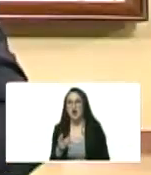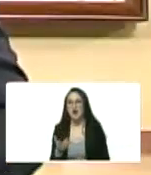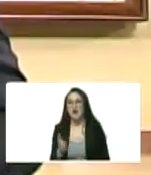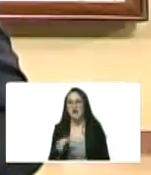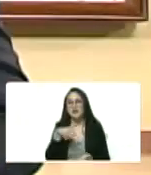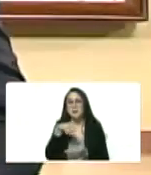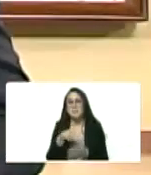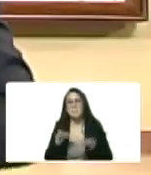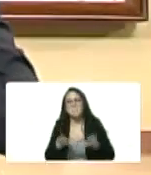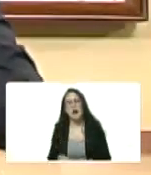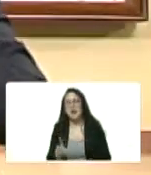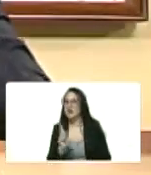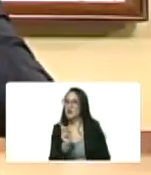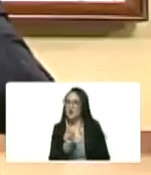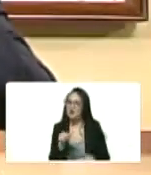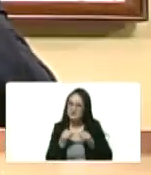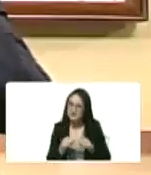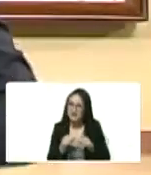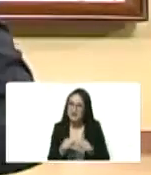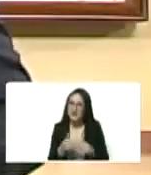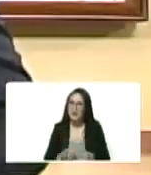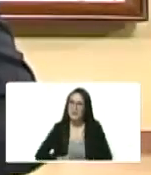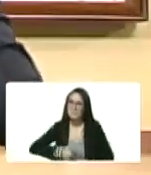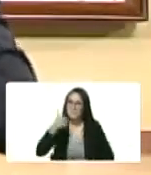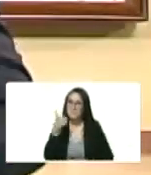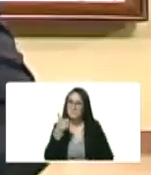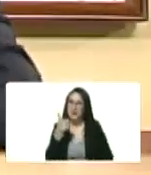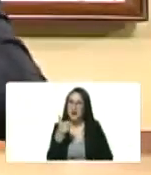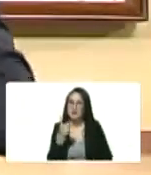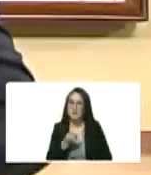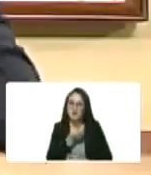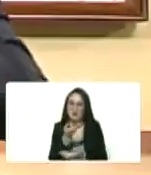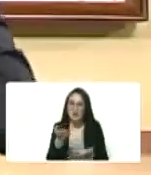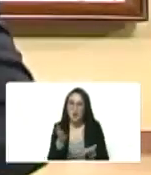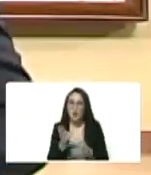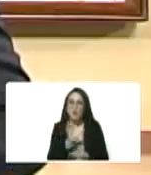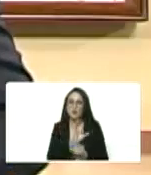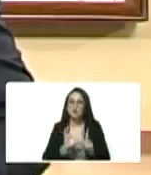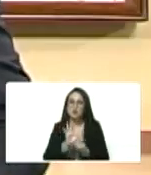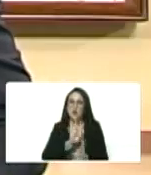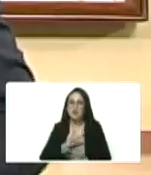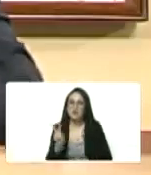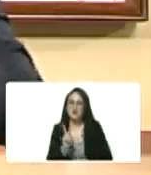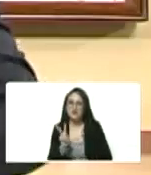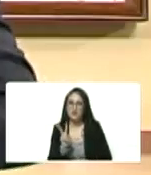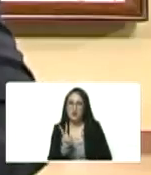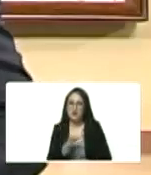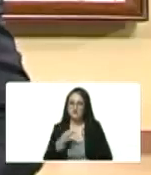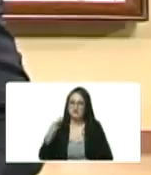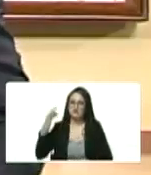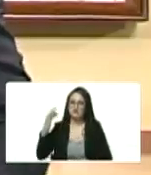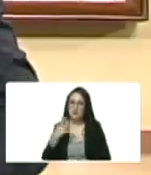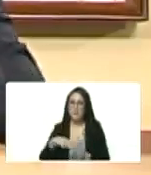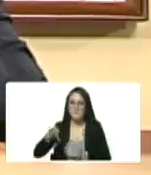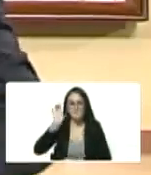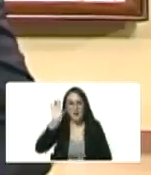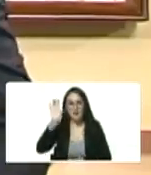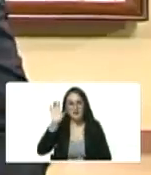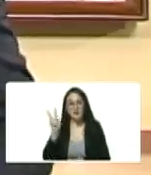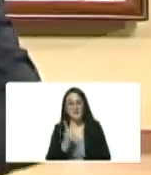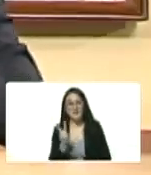se paren y que sigan haciendo cada vez más por el brillo de la cultura de Venezuela, por el esplendor de nuestra patria,